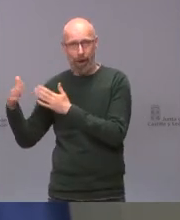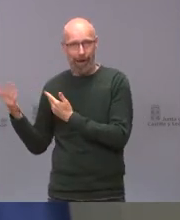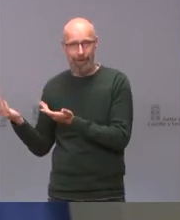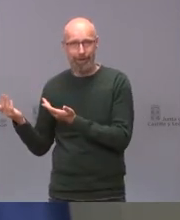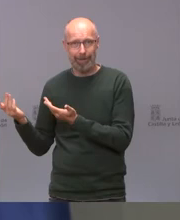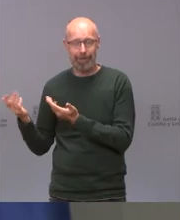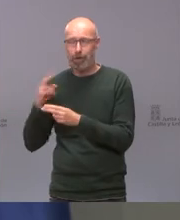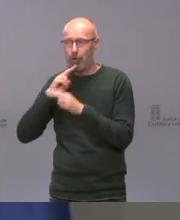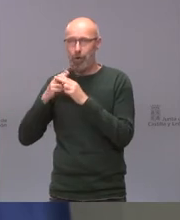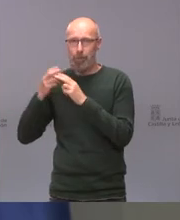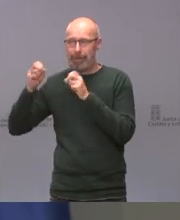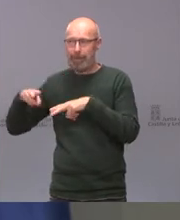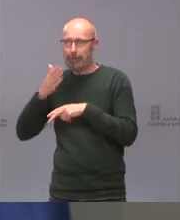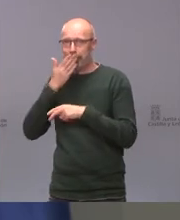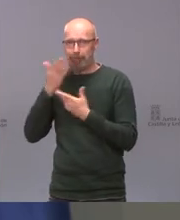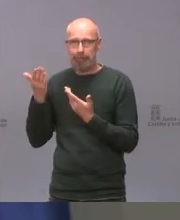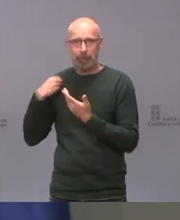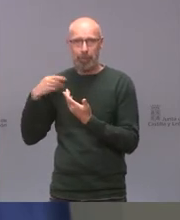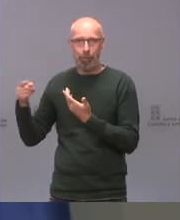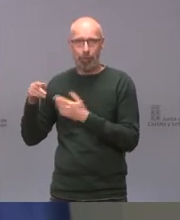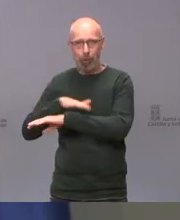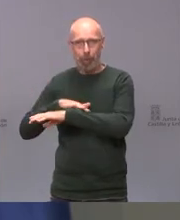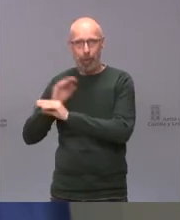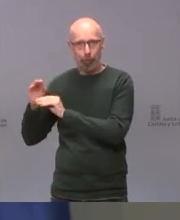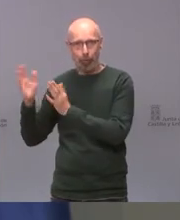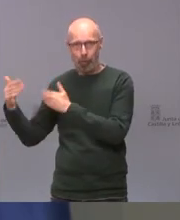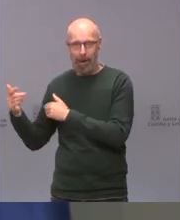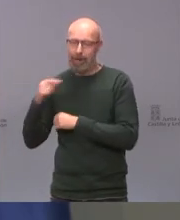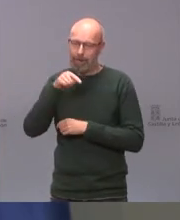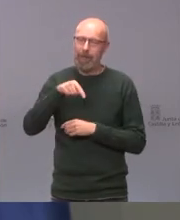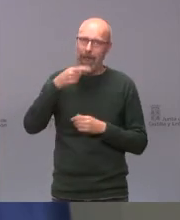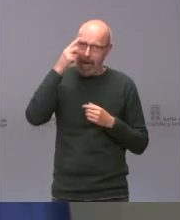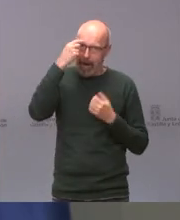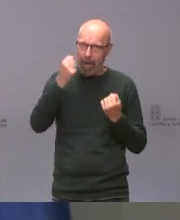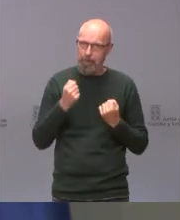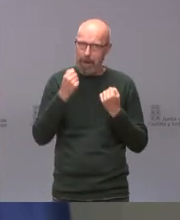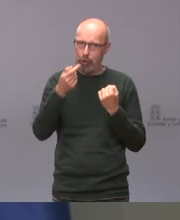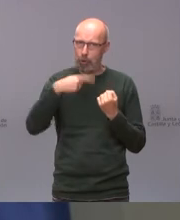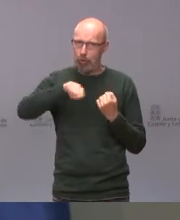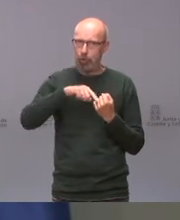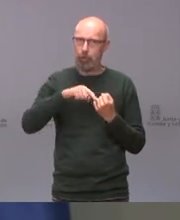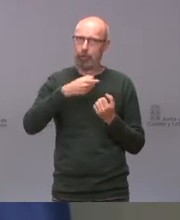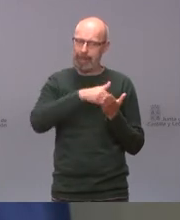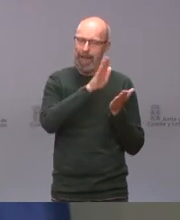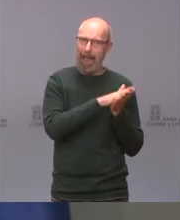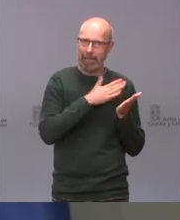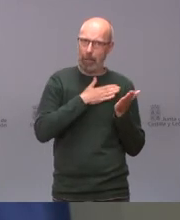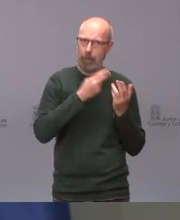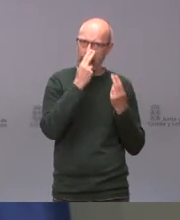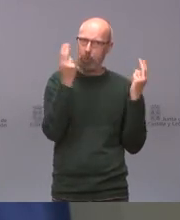su nombre en ninguna parte, no a aquellos que no están. Se refiere a esos expertos de los que hemos publicado las actas que no han publicado los